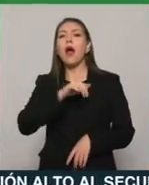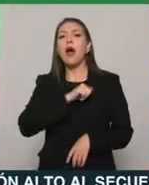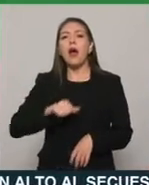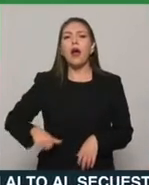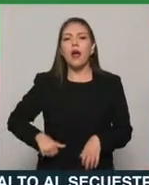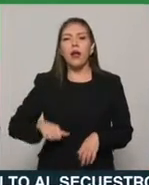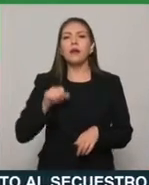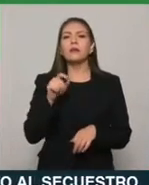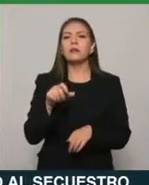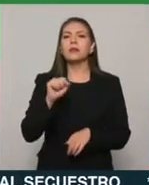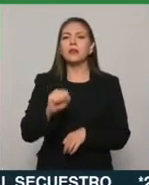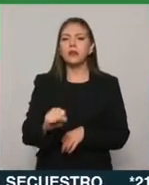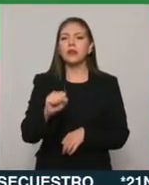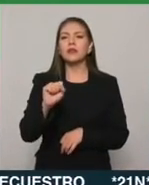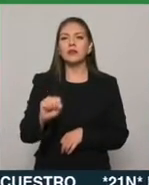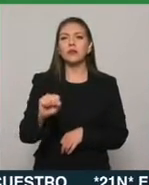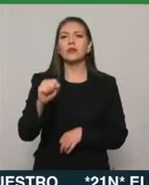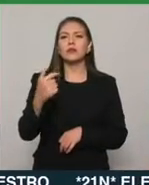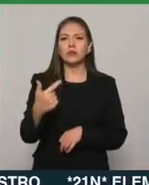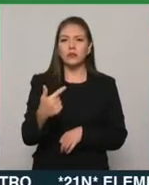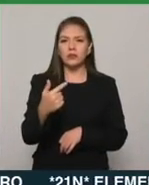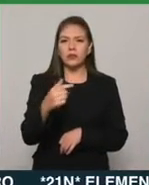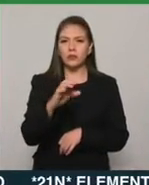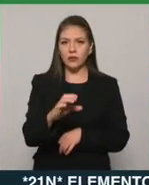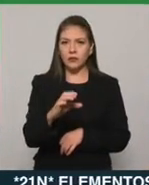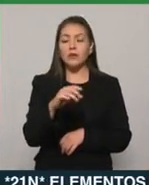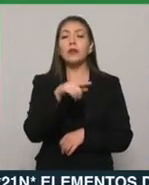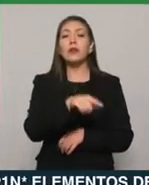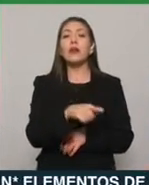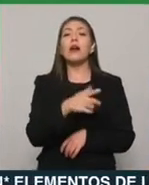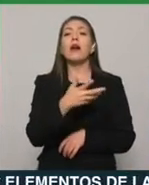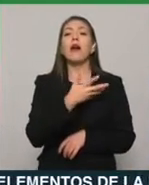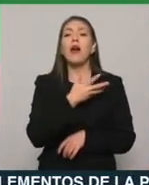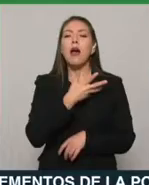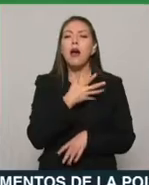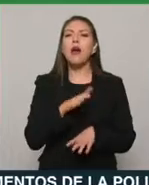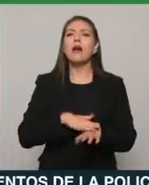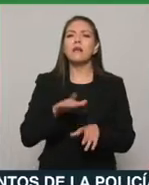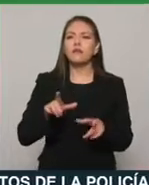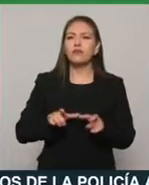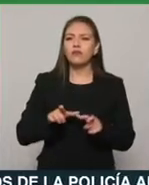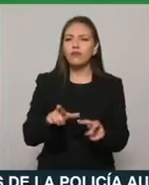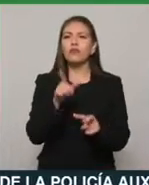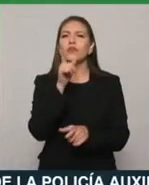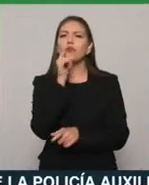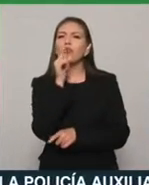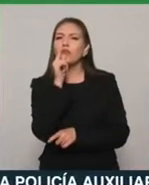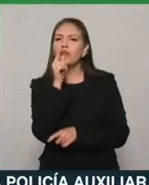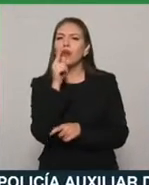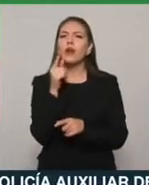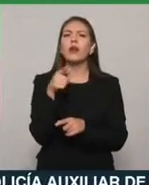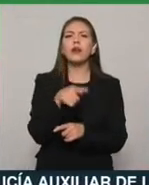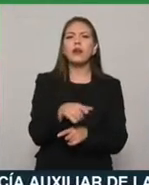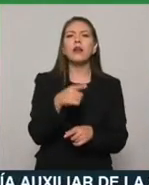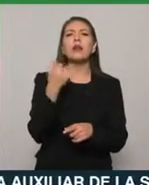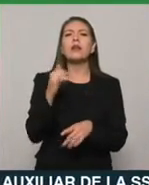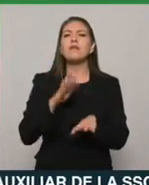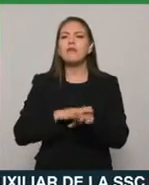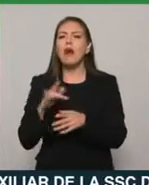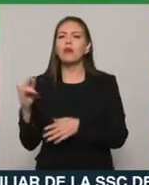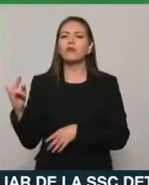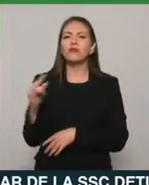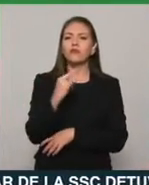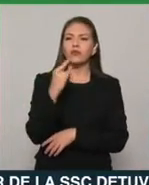Secretaría de Seguridad Ciudadana y sobre todo con mayor presencia de la Policía Preventiva y mayor patrullaje